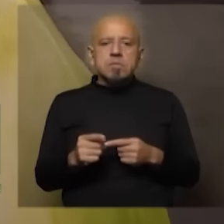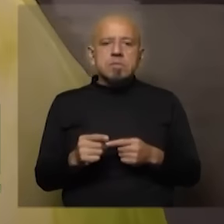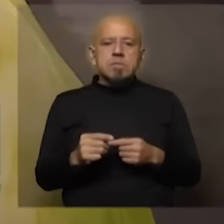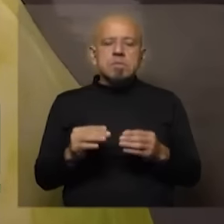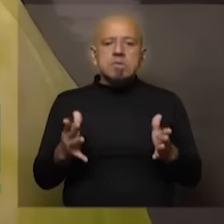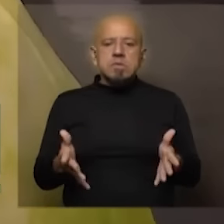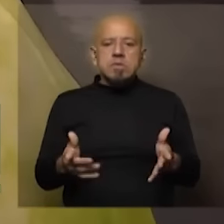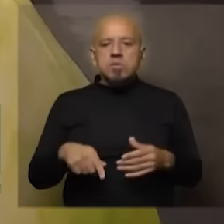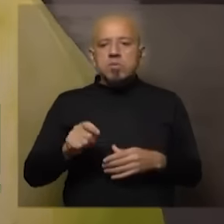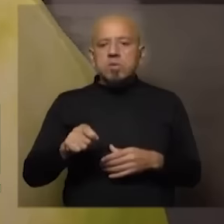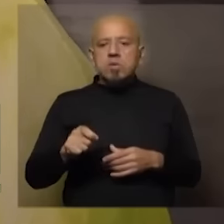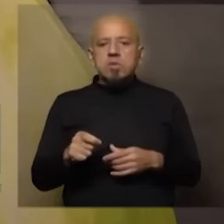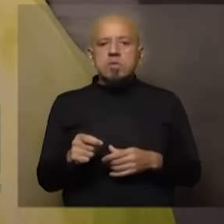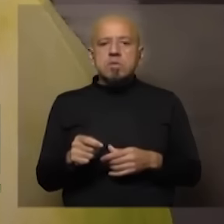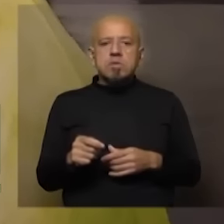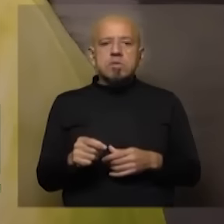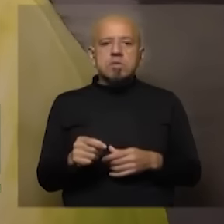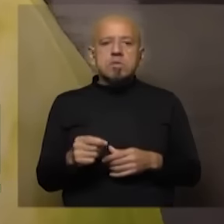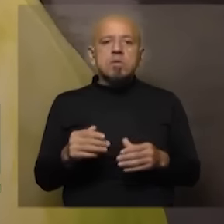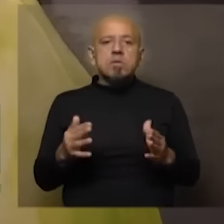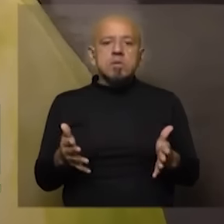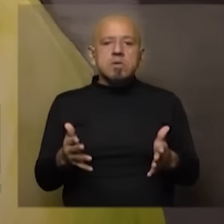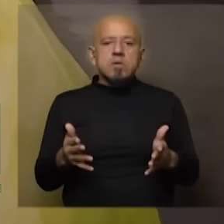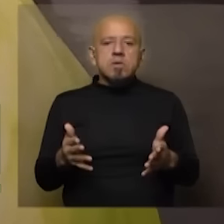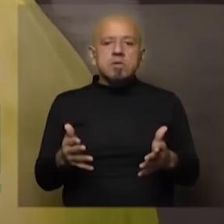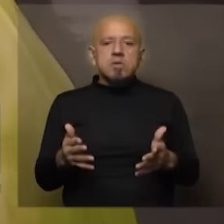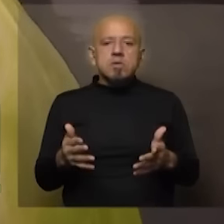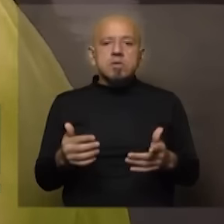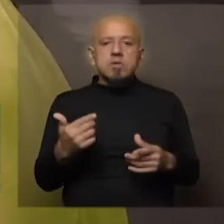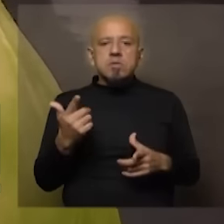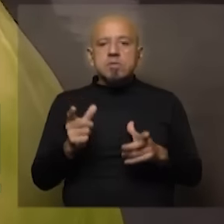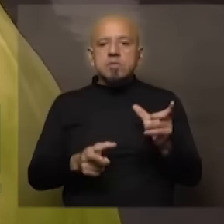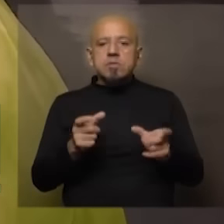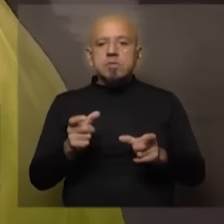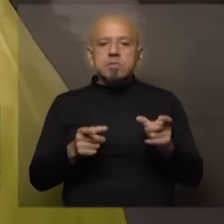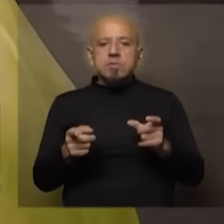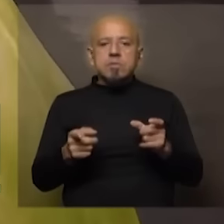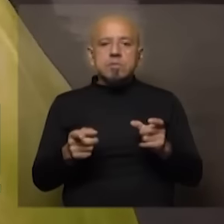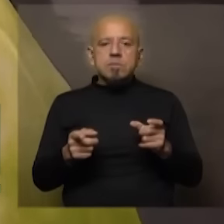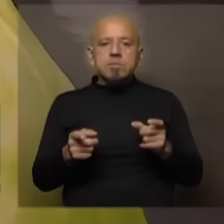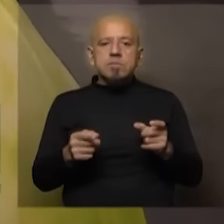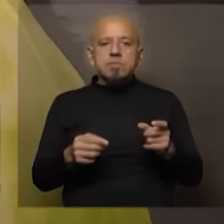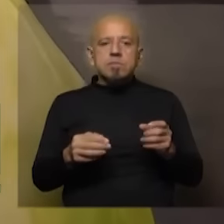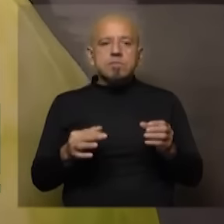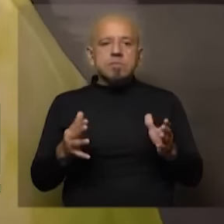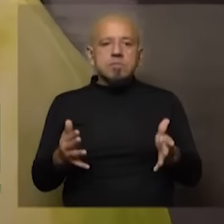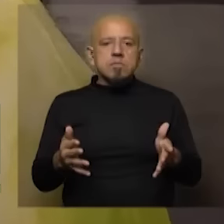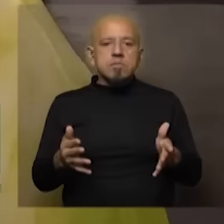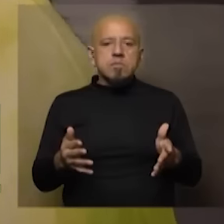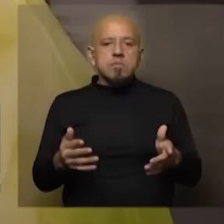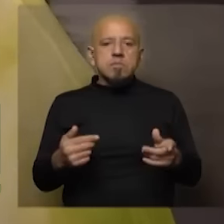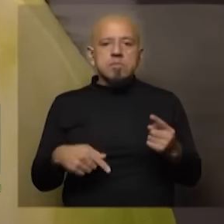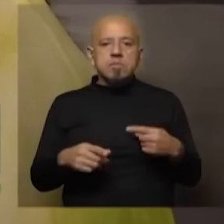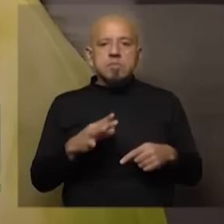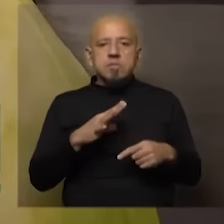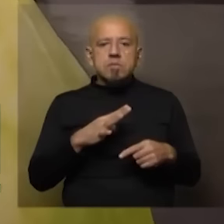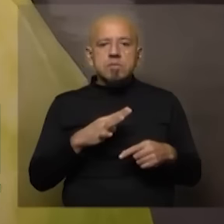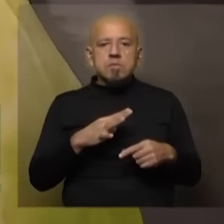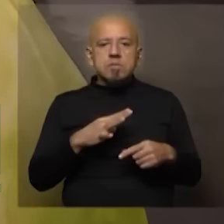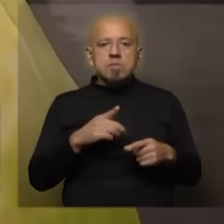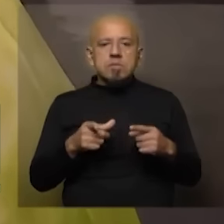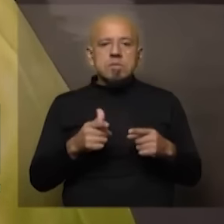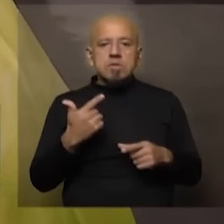herramientas jurídicas que hay, y que el resto de las personas que por querer defender una u otro lado toman como rehenes a